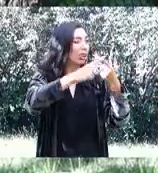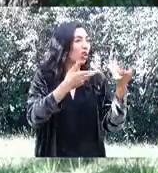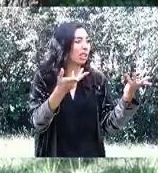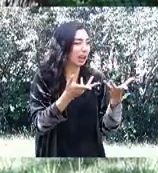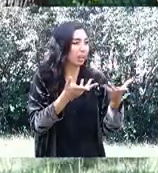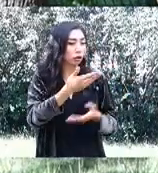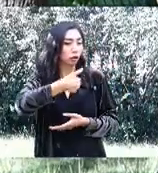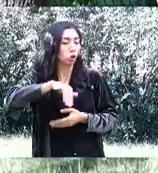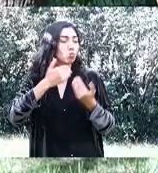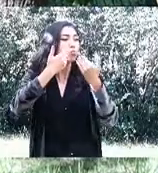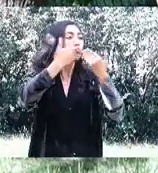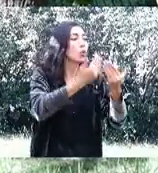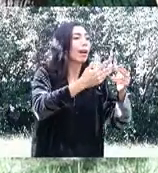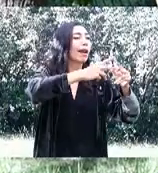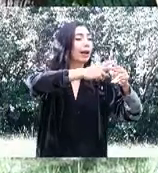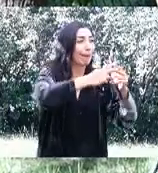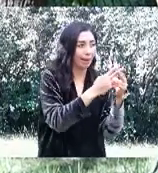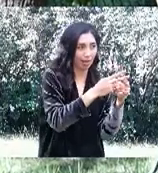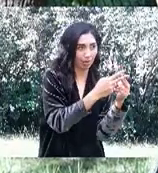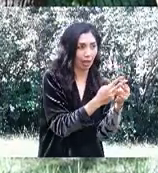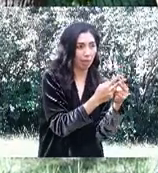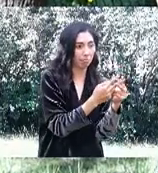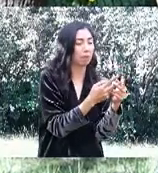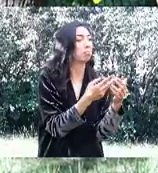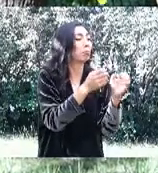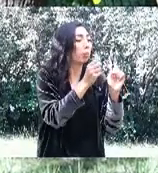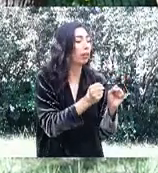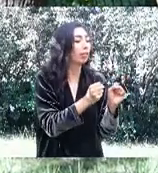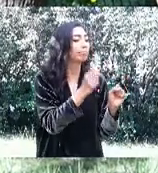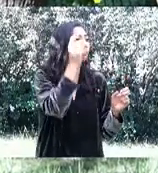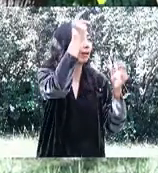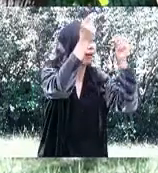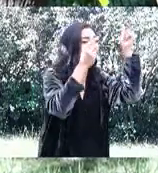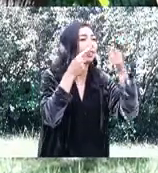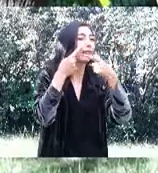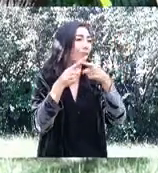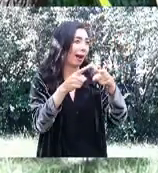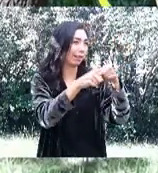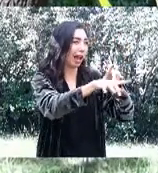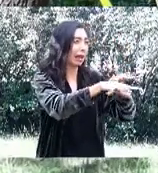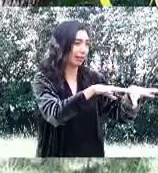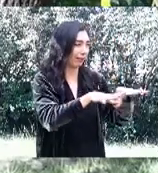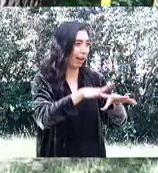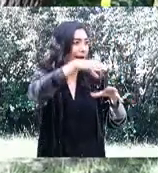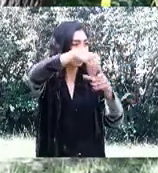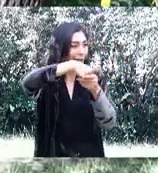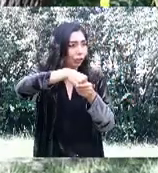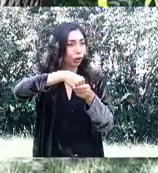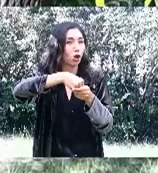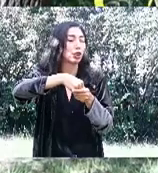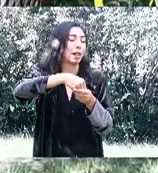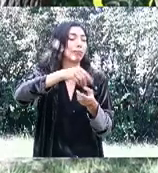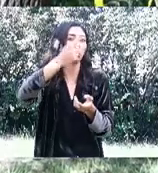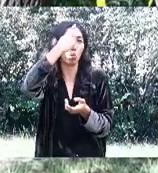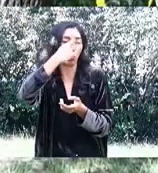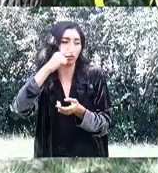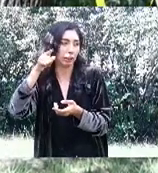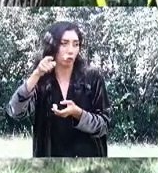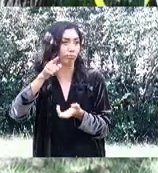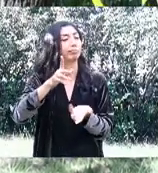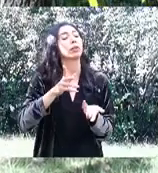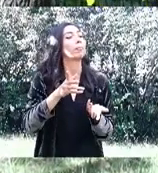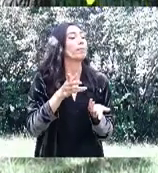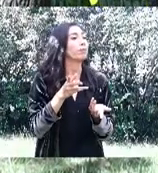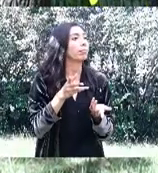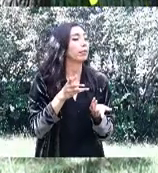herramientas para la creación de distintas actividades complementarias del centro interactivo de los conocimientos pero también algo muy importante son